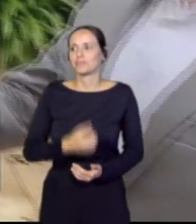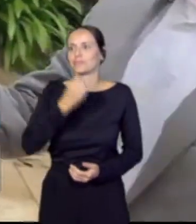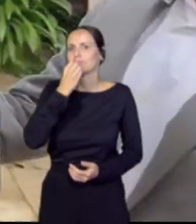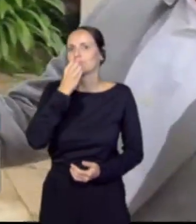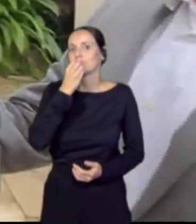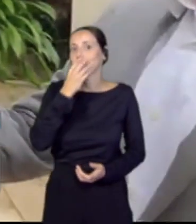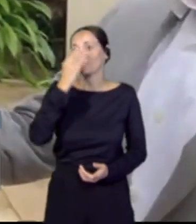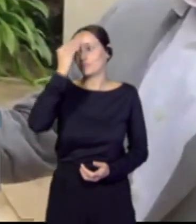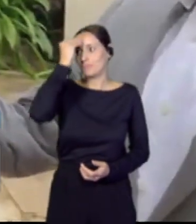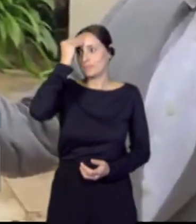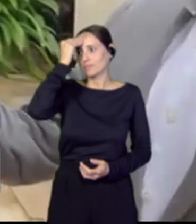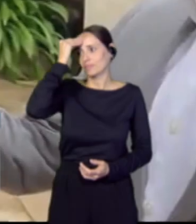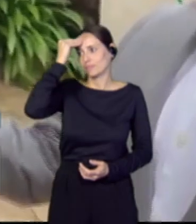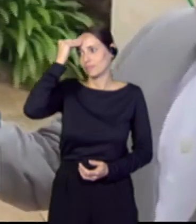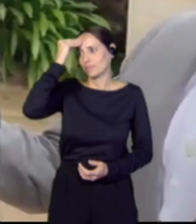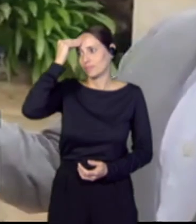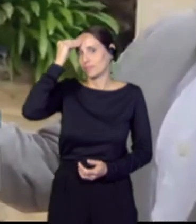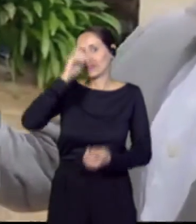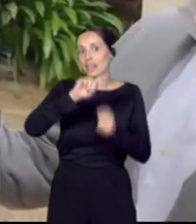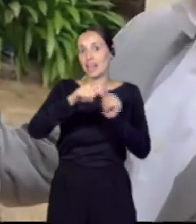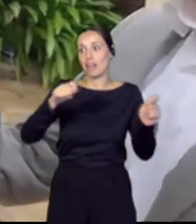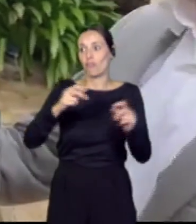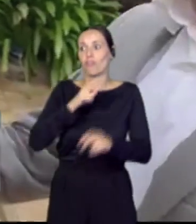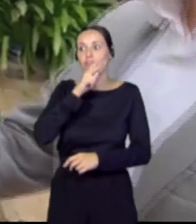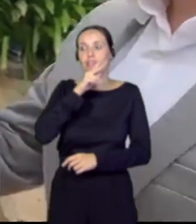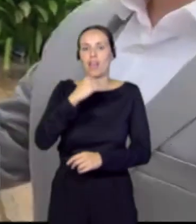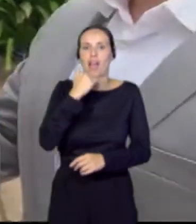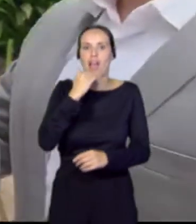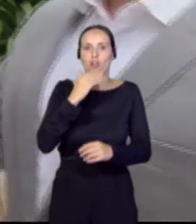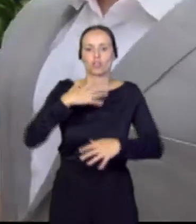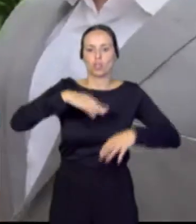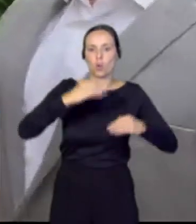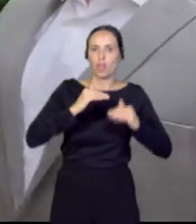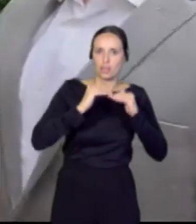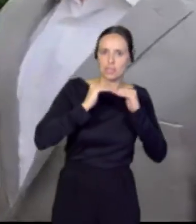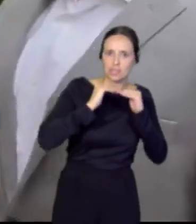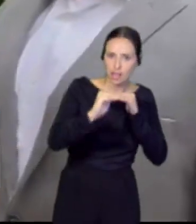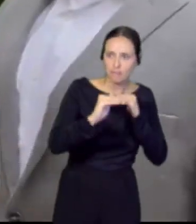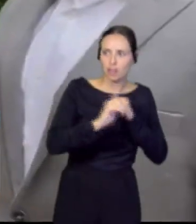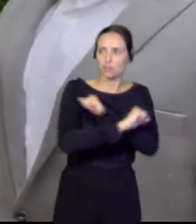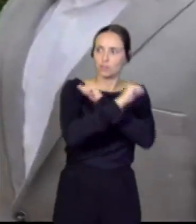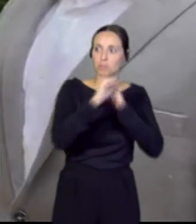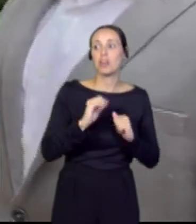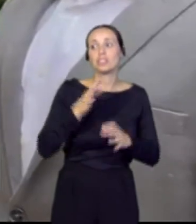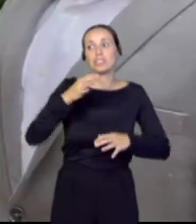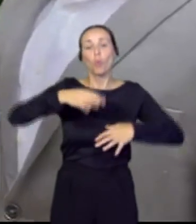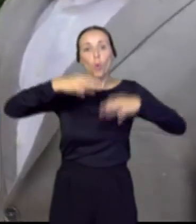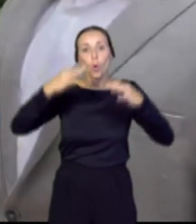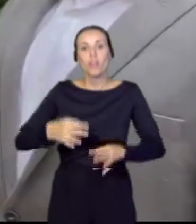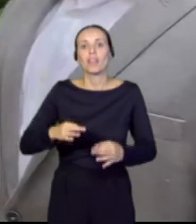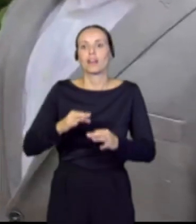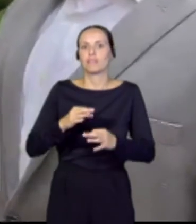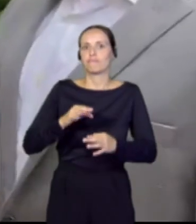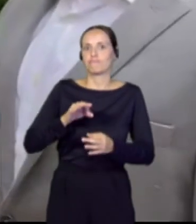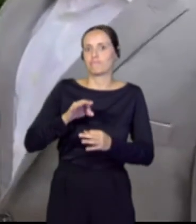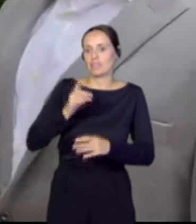solo consta de una democracia consolidada y estable, sino de mucha seguridad jurídica, que es lo que busca el empresariado. y desde aquí yo creo que se